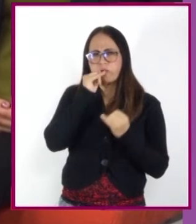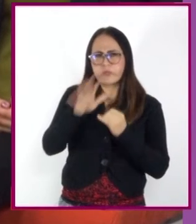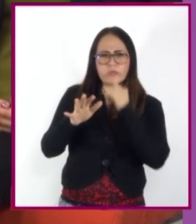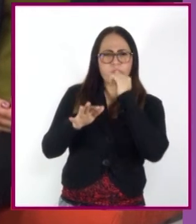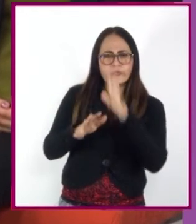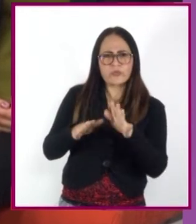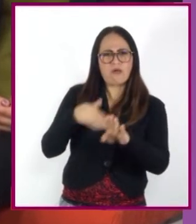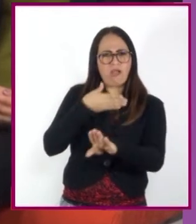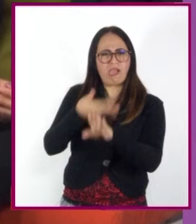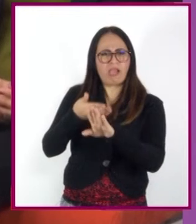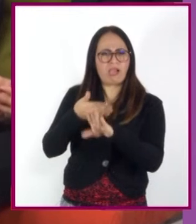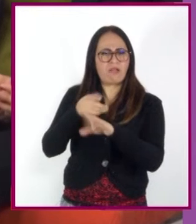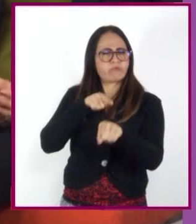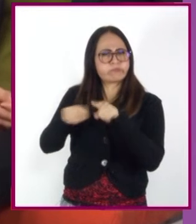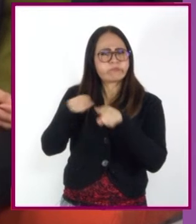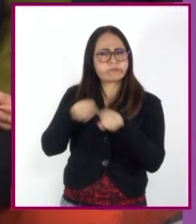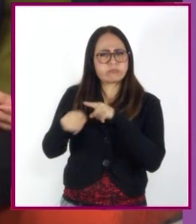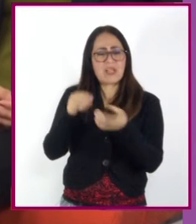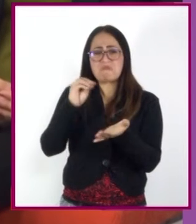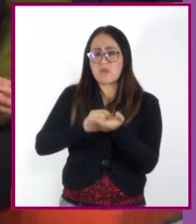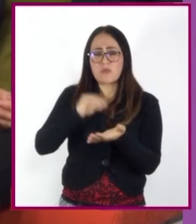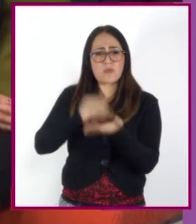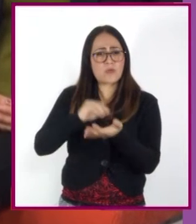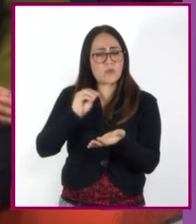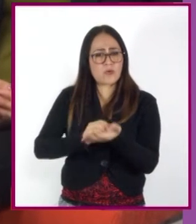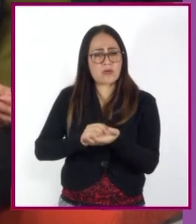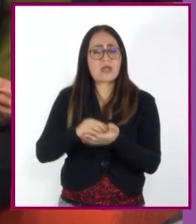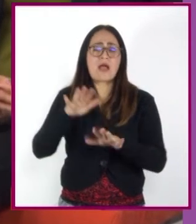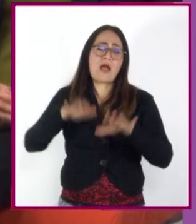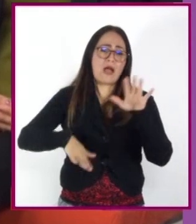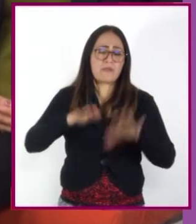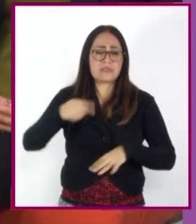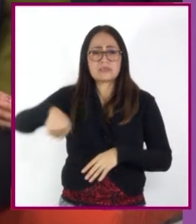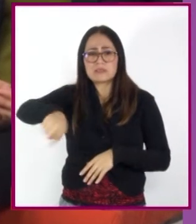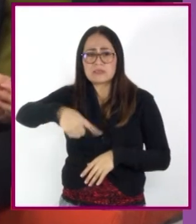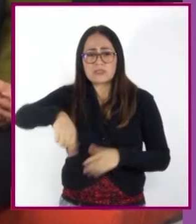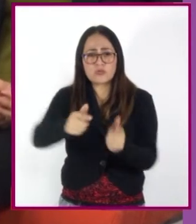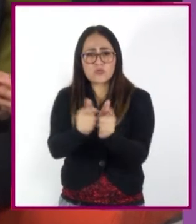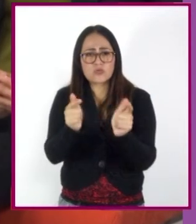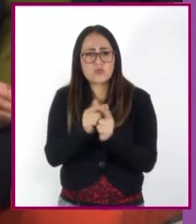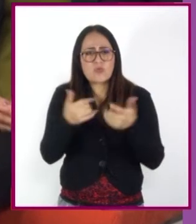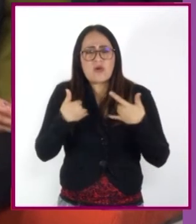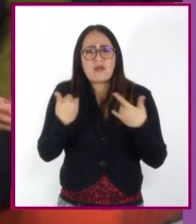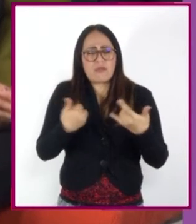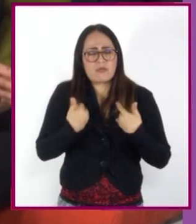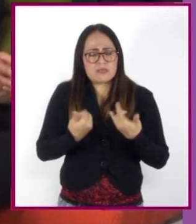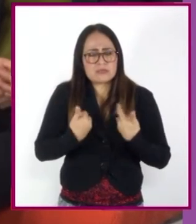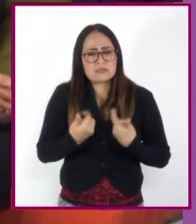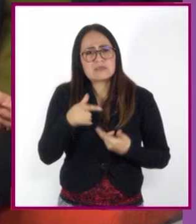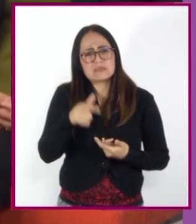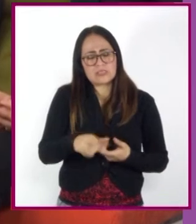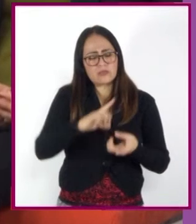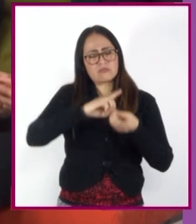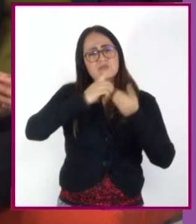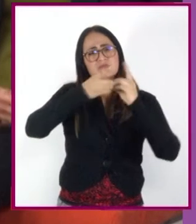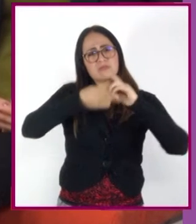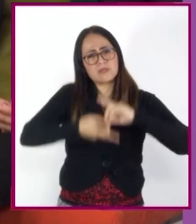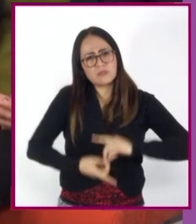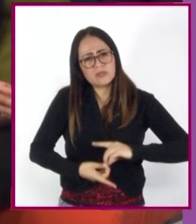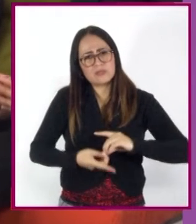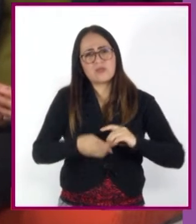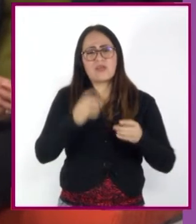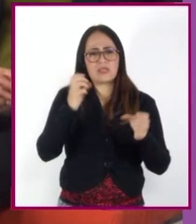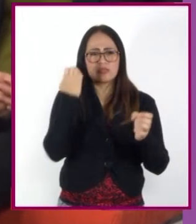psicológico que se producen de manera permanente y que ocasionan en los adolescentes, entre otras situaciones, depresión,